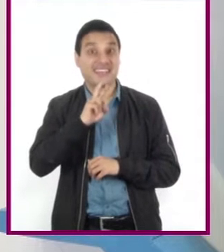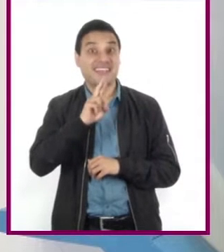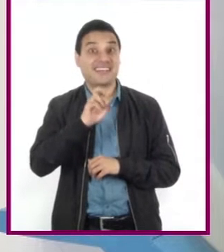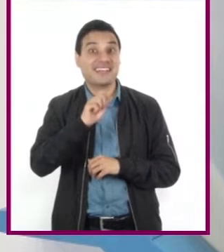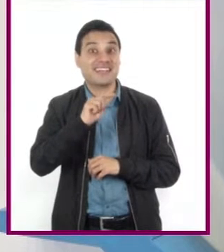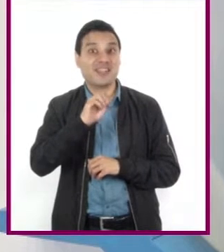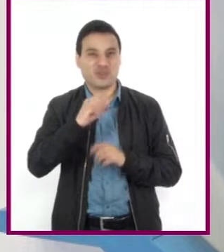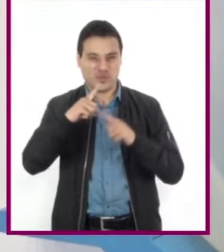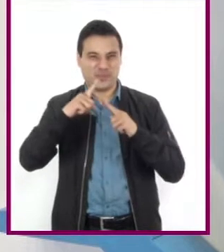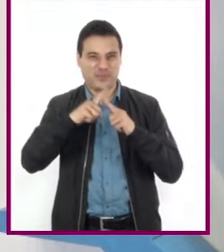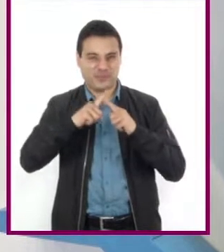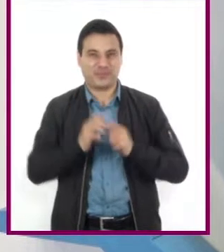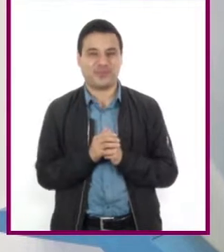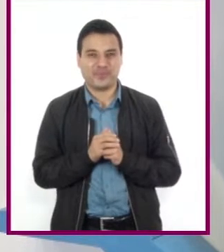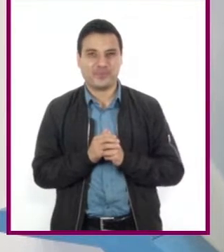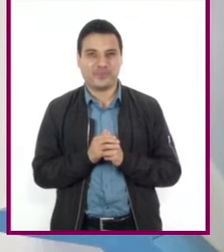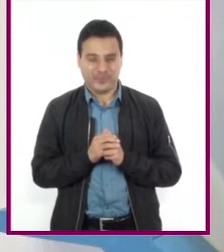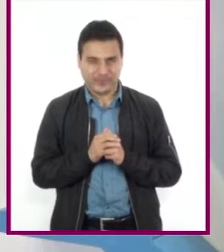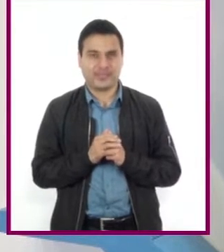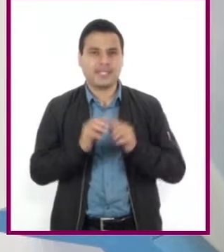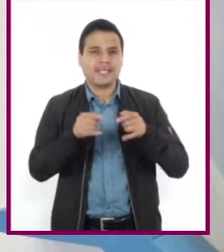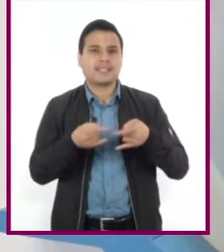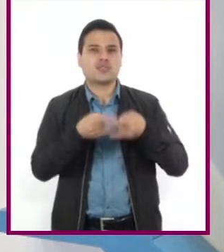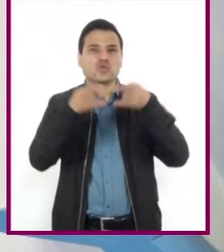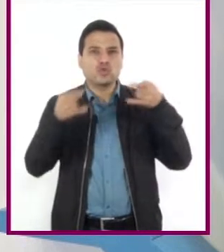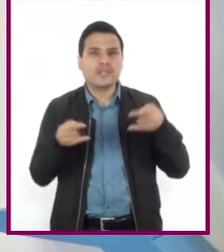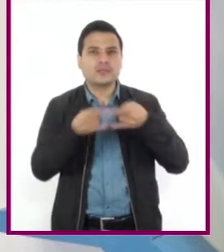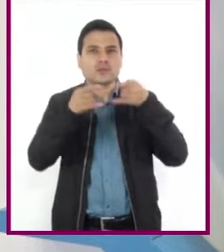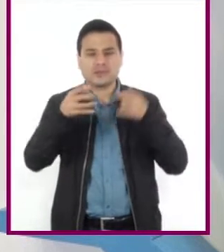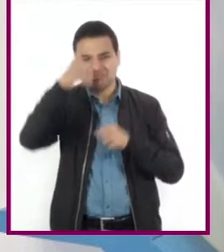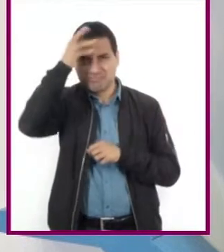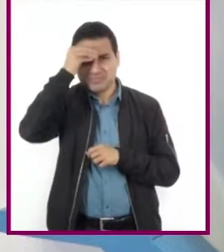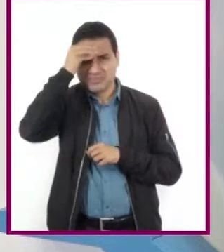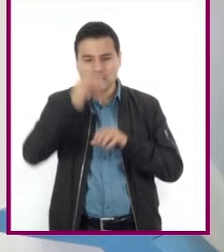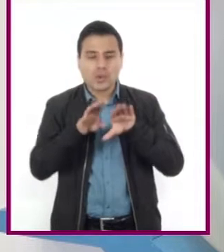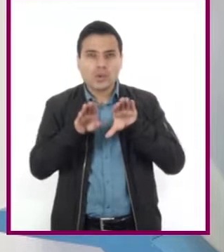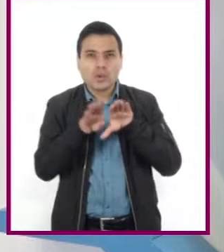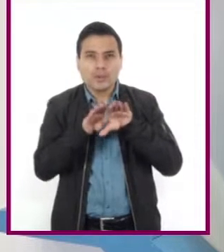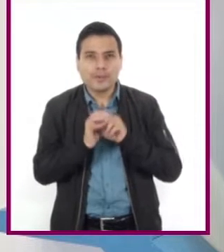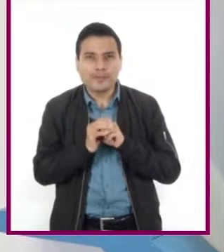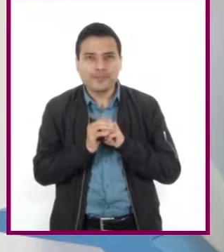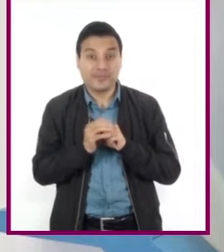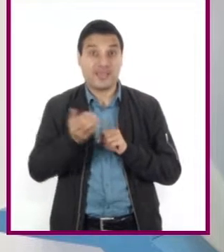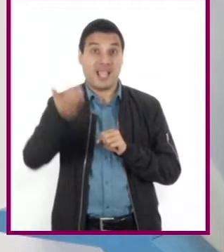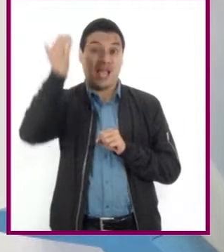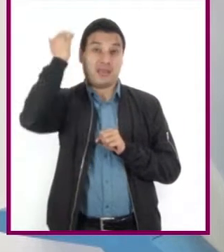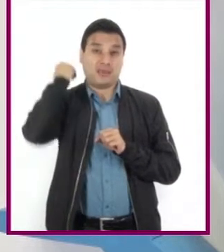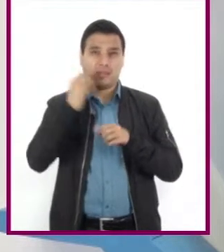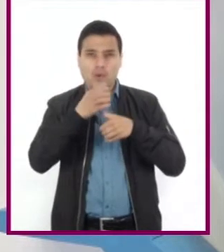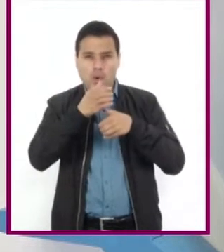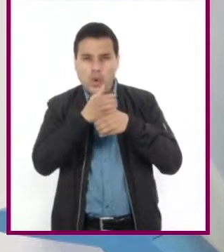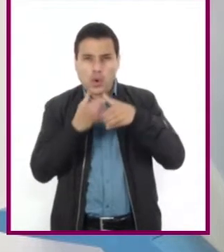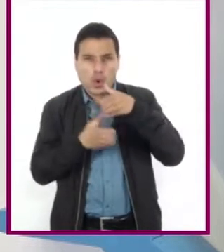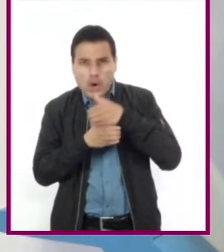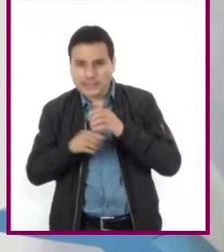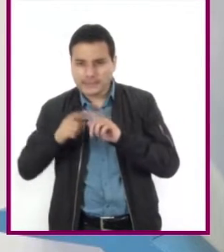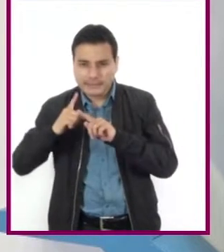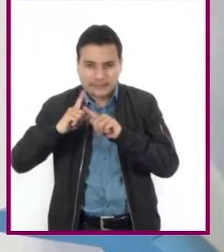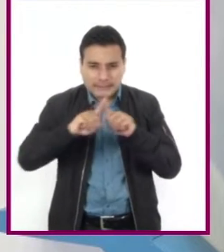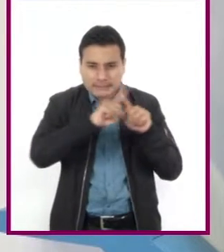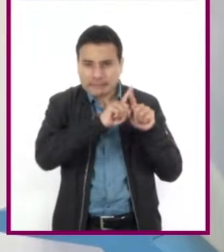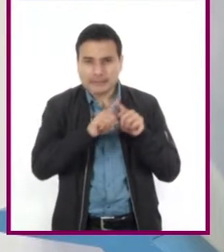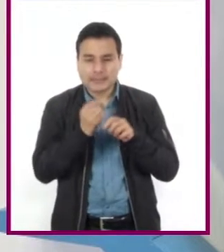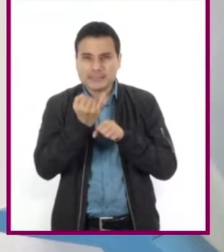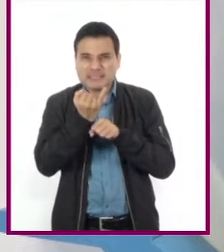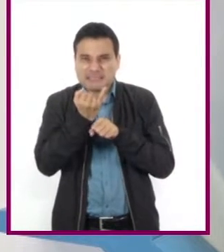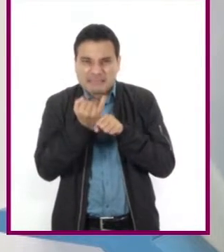que el conocimiento histórico se construye a partir de vestigios del pasado. Mientras más nos alejamos en el tiempo, se vuelve más difícil hallar